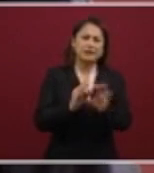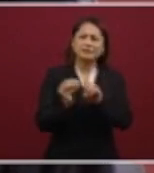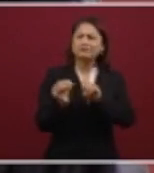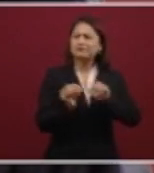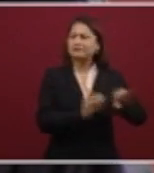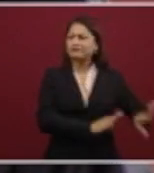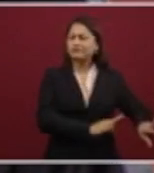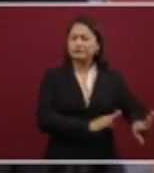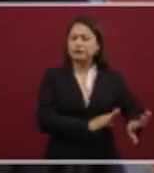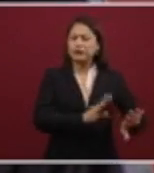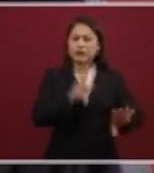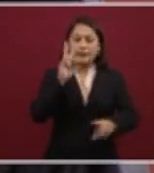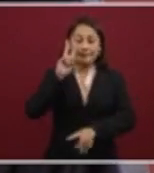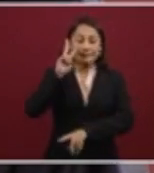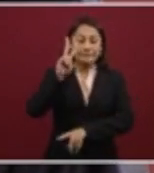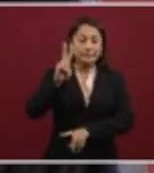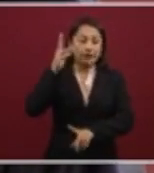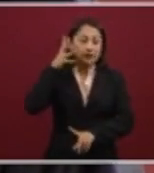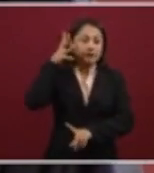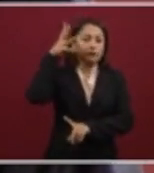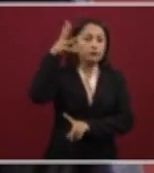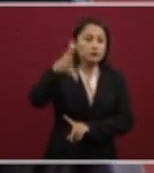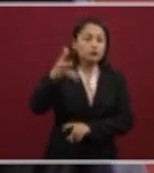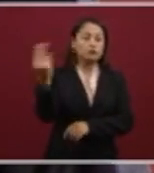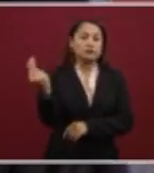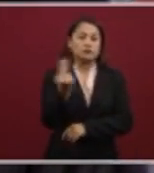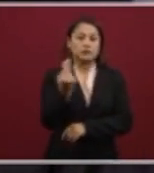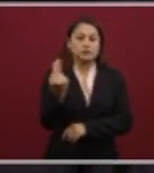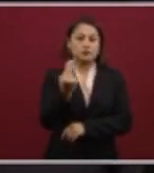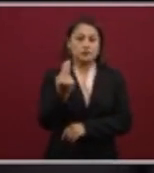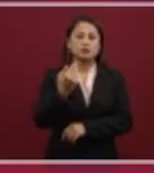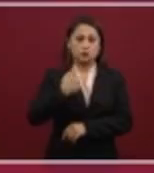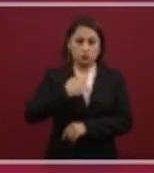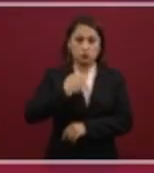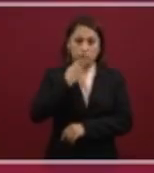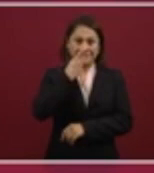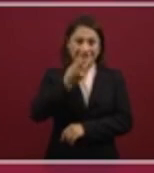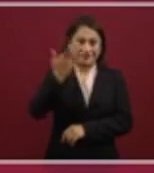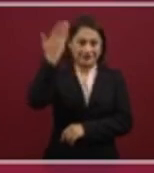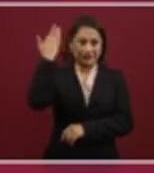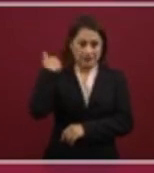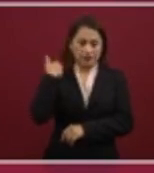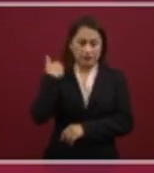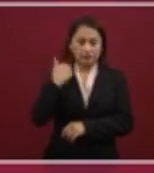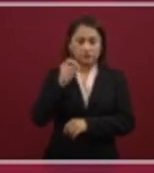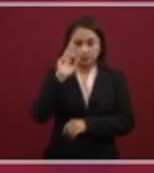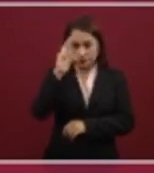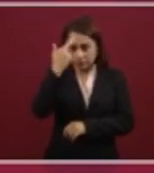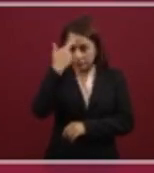Eso fue lo que planteé. Dije que justicia también